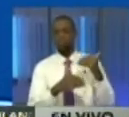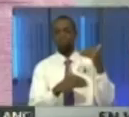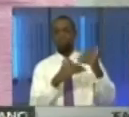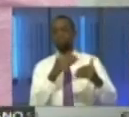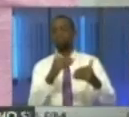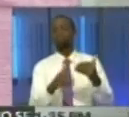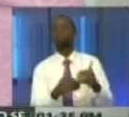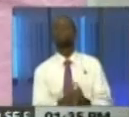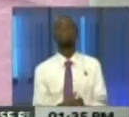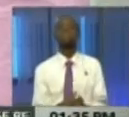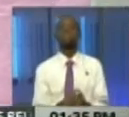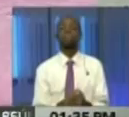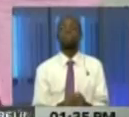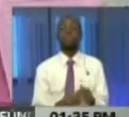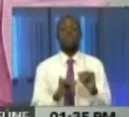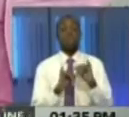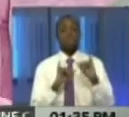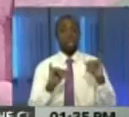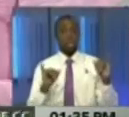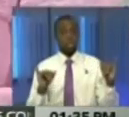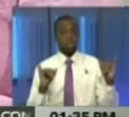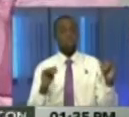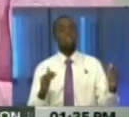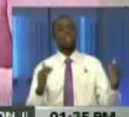Tenemos después de esto, si